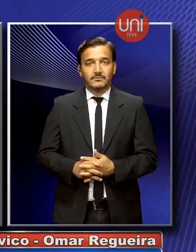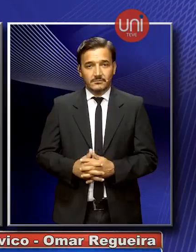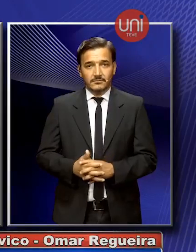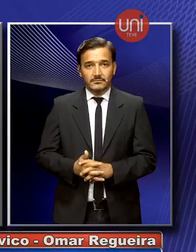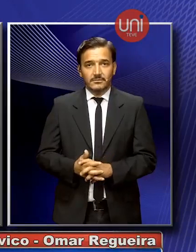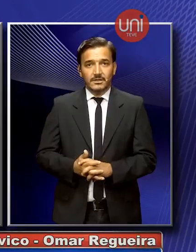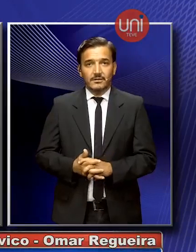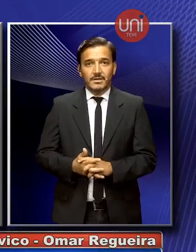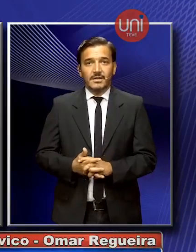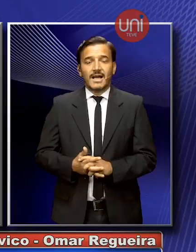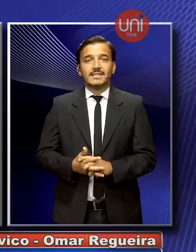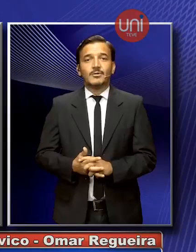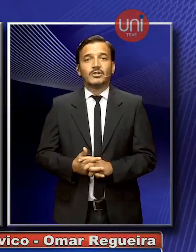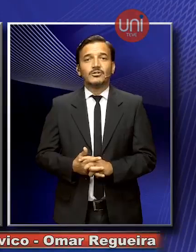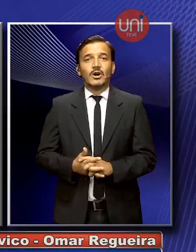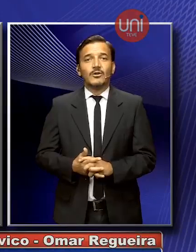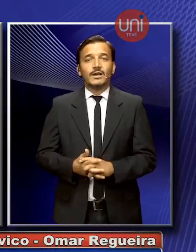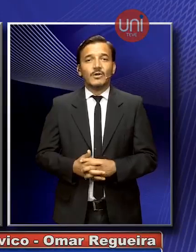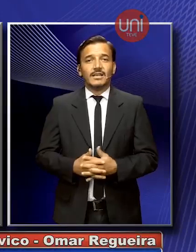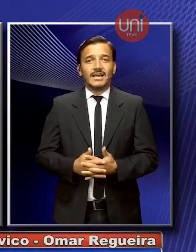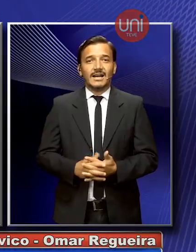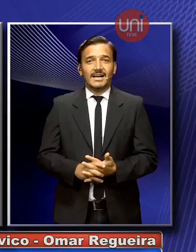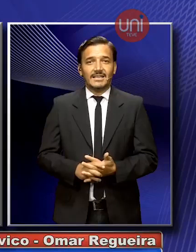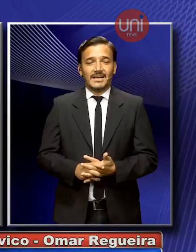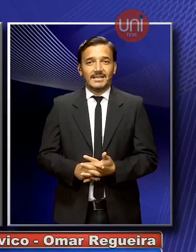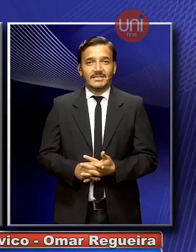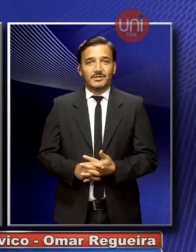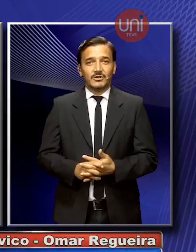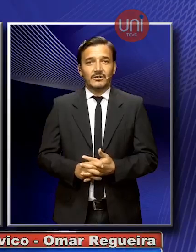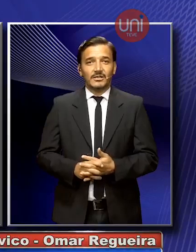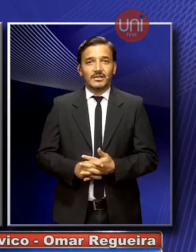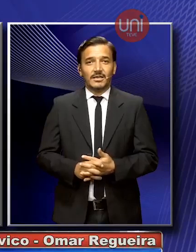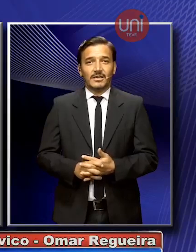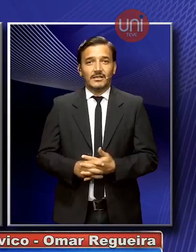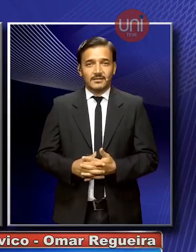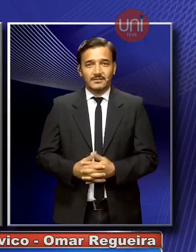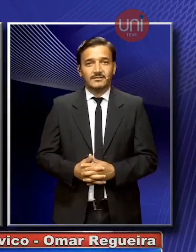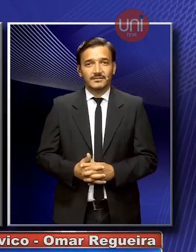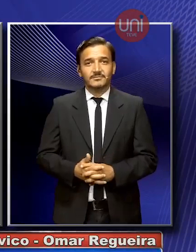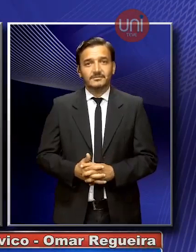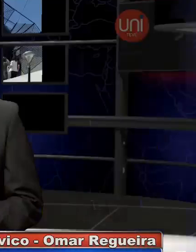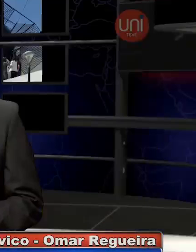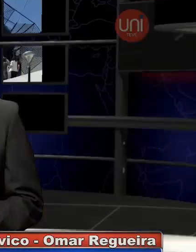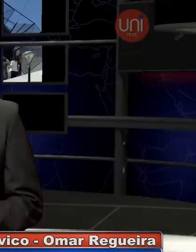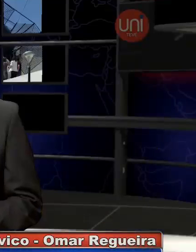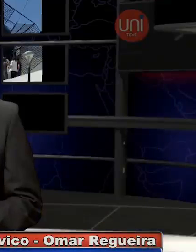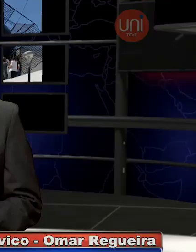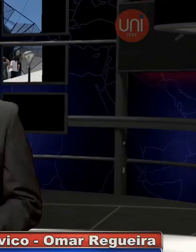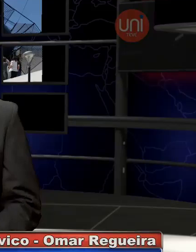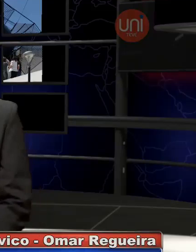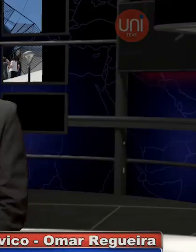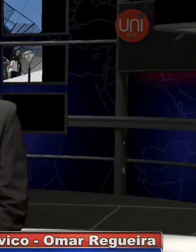el viento. Bien. Así que, por lo tanto, ahora, ¿cuál es la situación? Bueno, hoy vino gente de provincia en inspección,